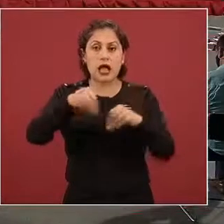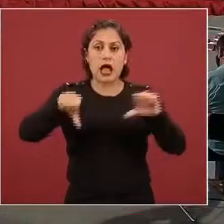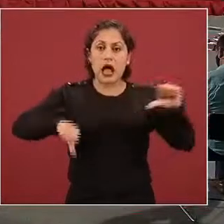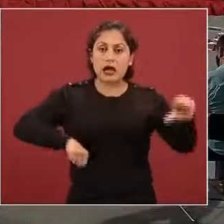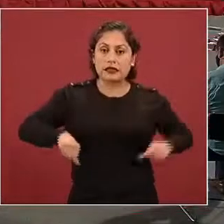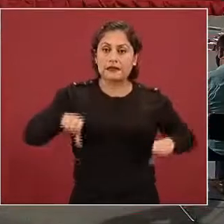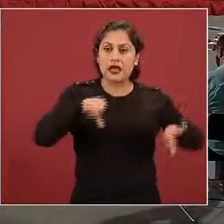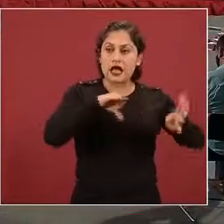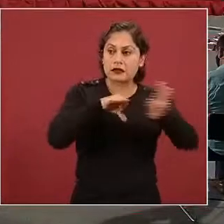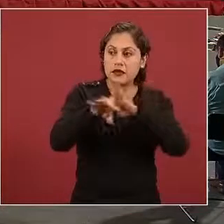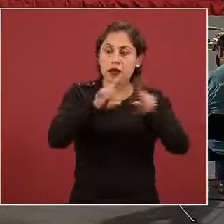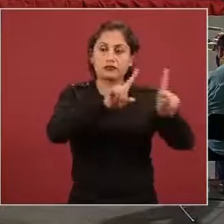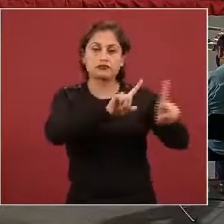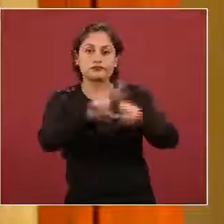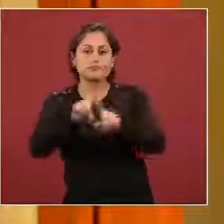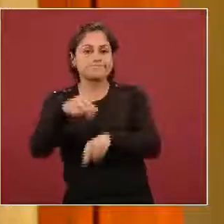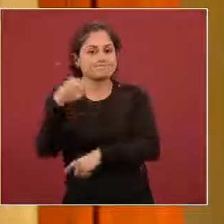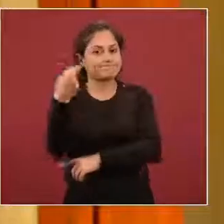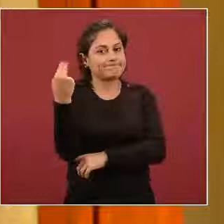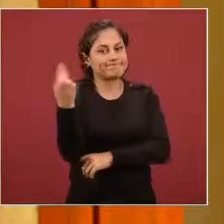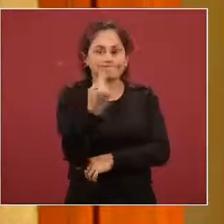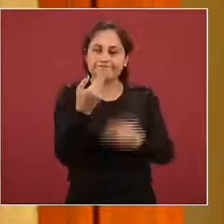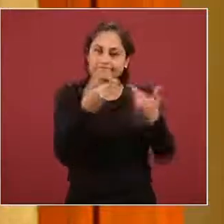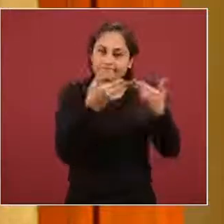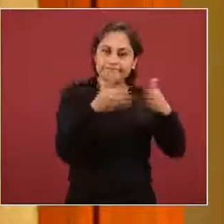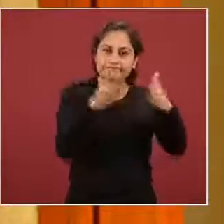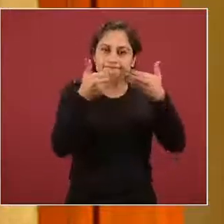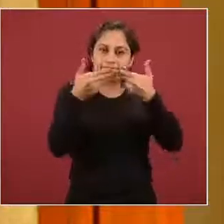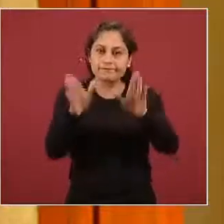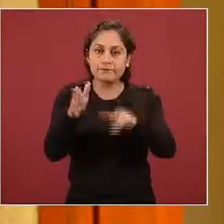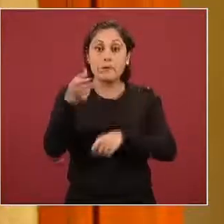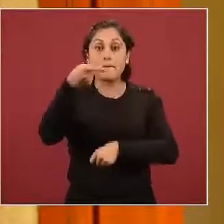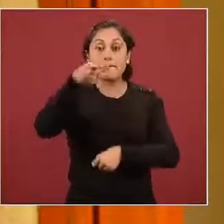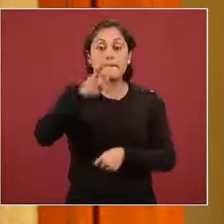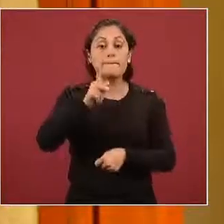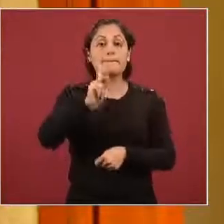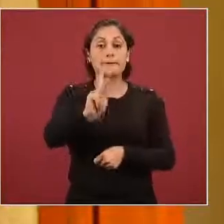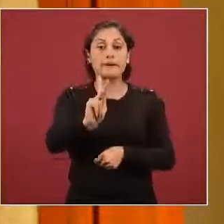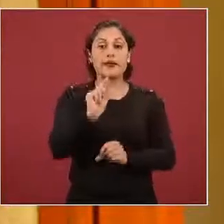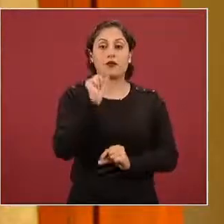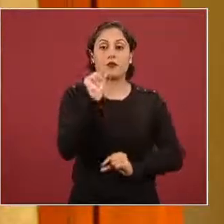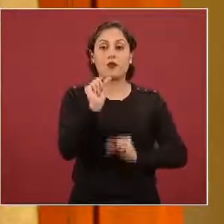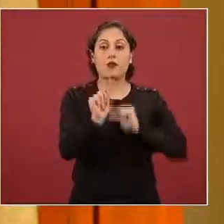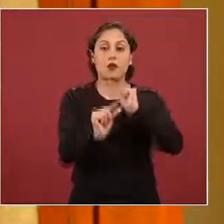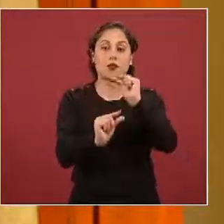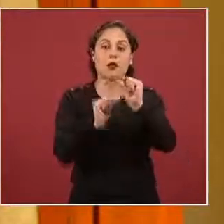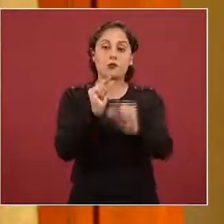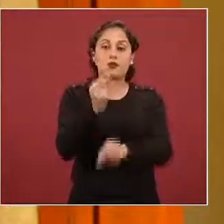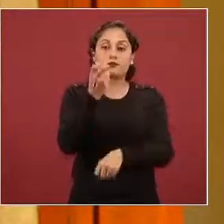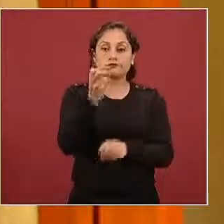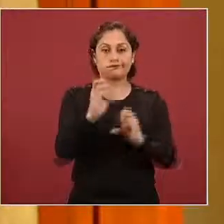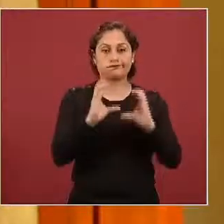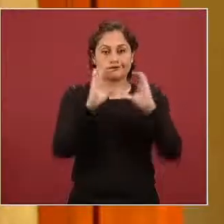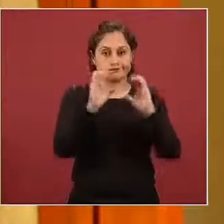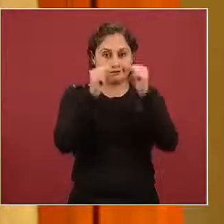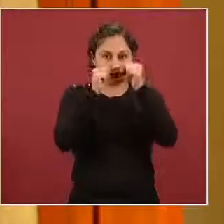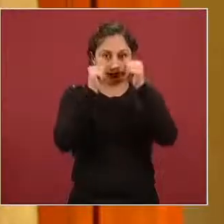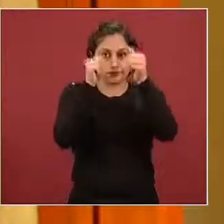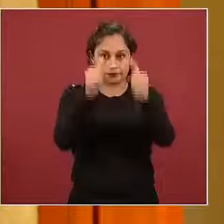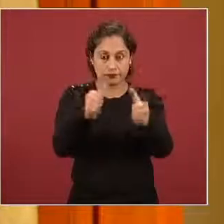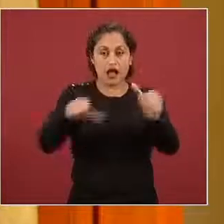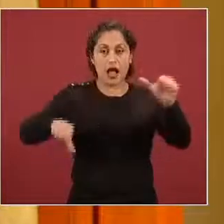el empleo. Por lo tanto, es indispensable ir abriendo, esto es la otra parte por cuidar, que es la